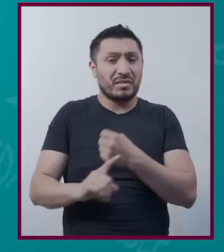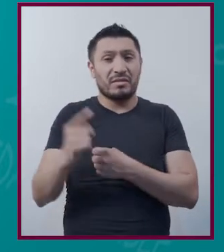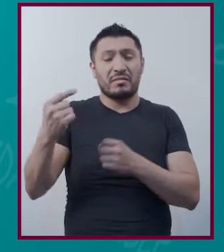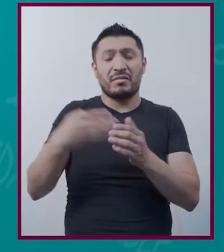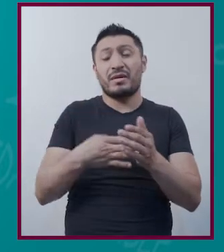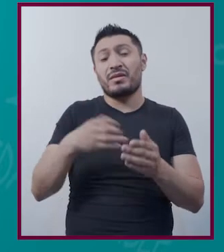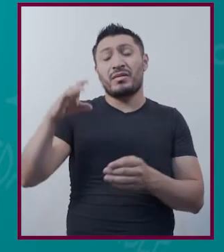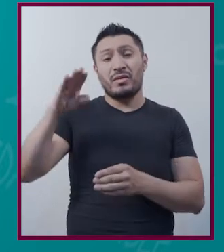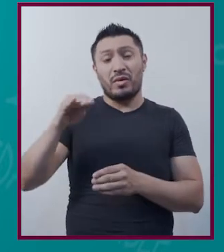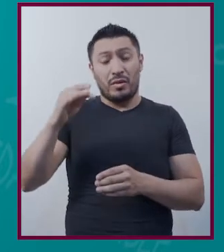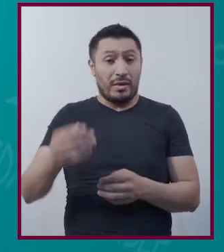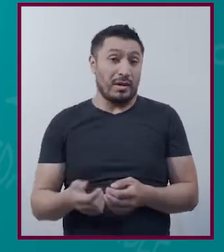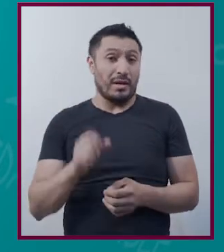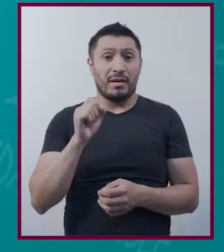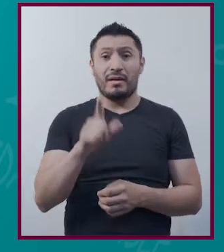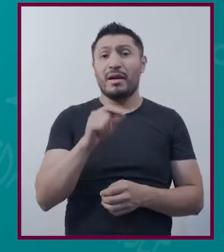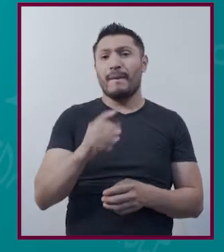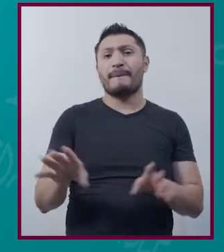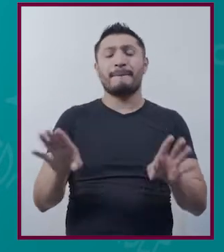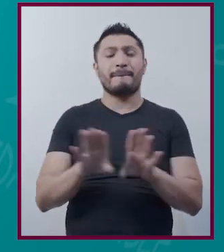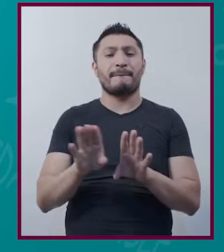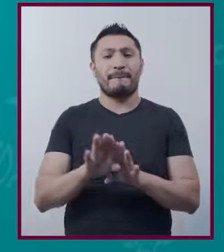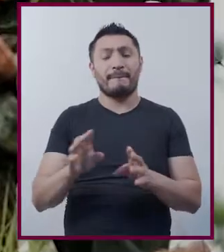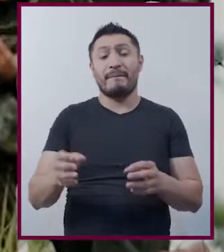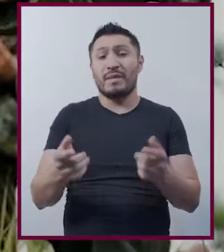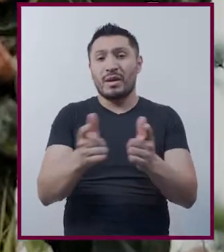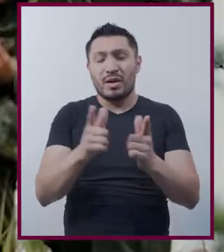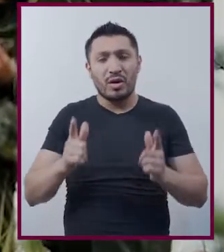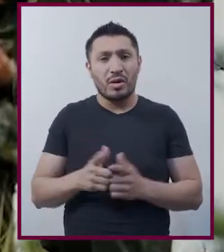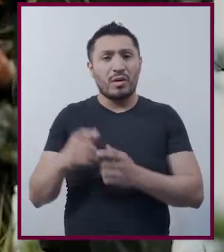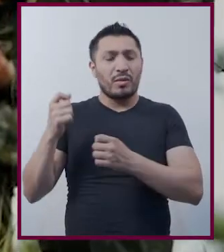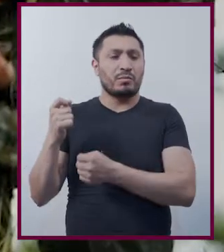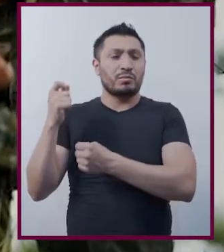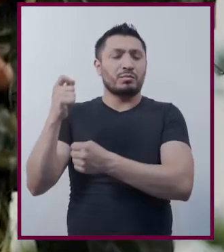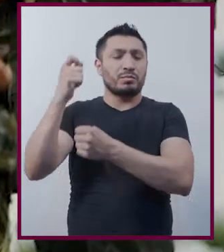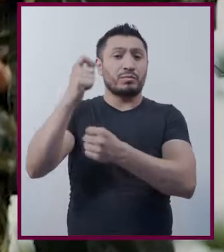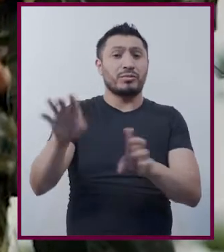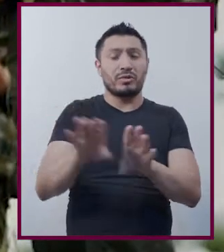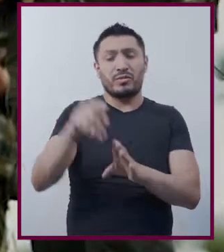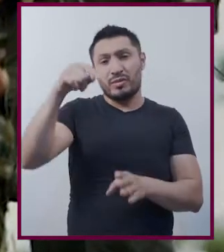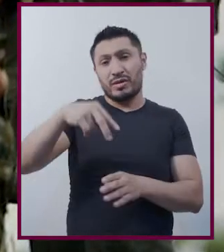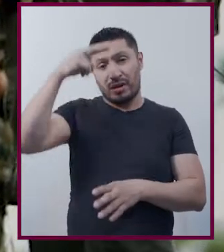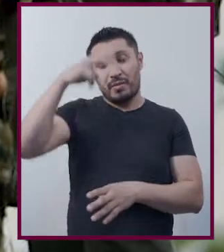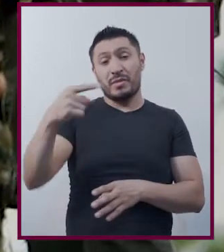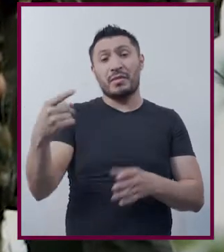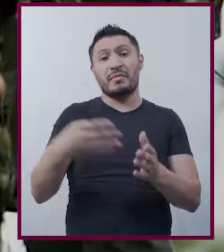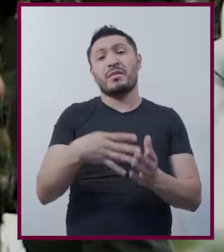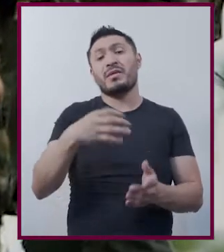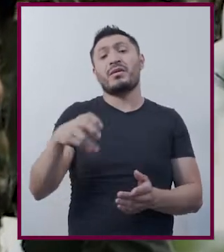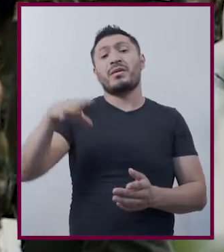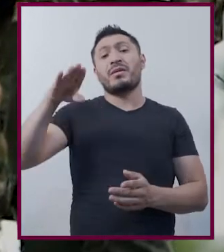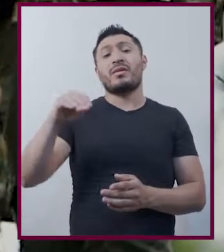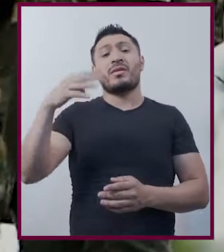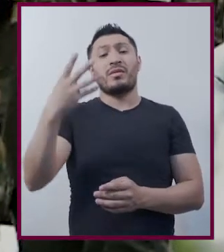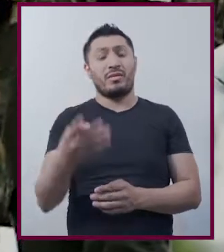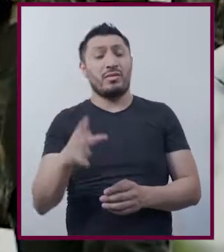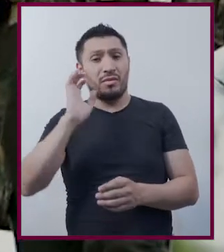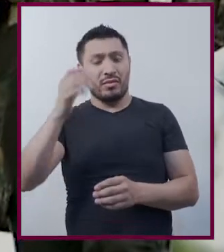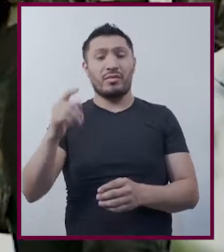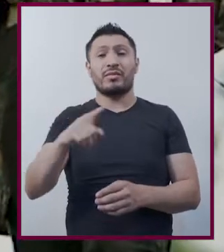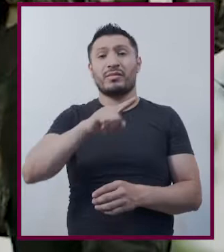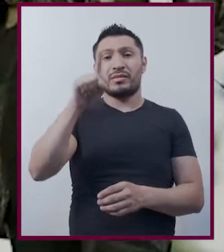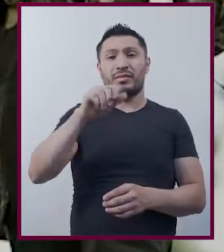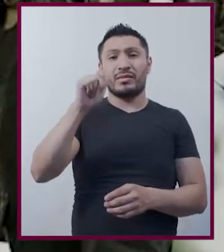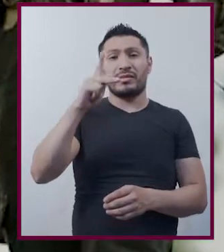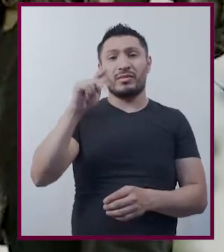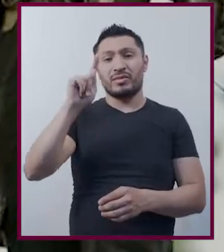90. Y no dejemos de mencionar los levantamientos sociales, como el sucedido en nuestro país en 1994 con los zapatistas